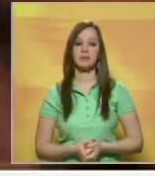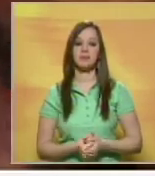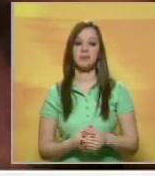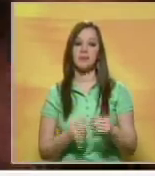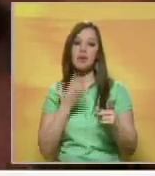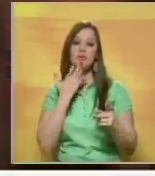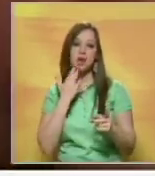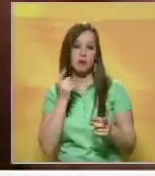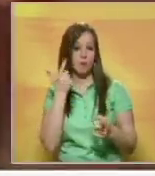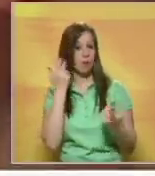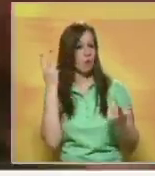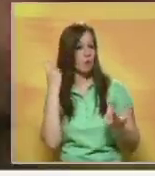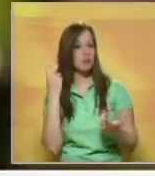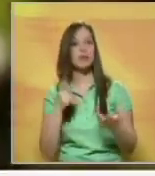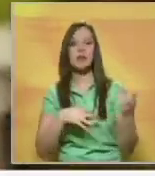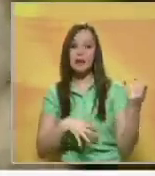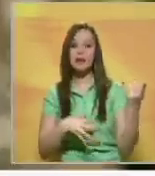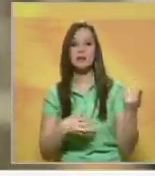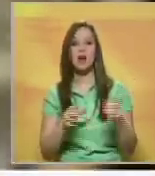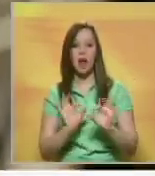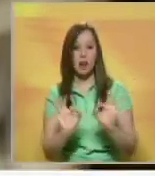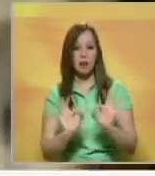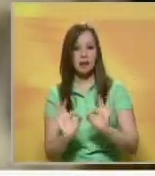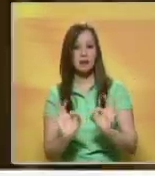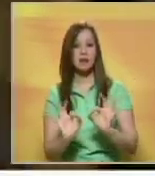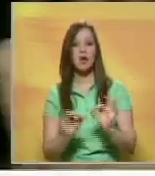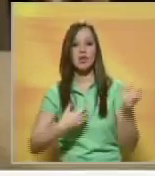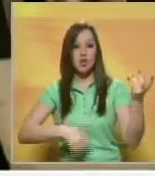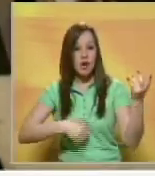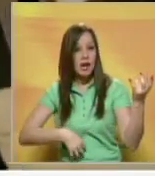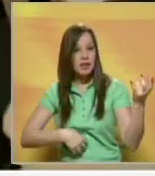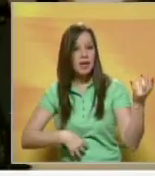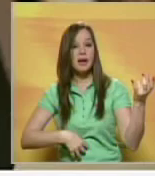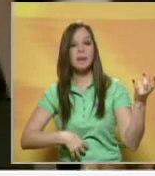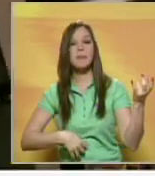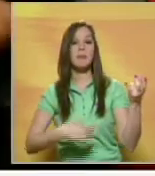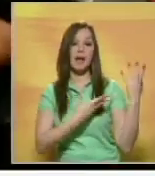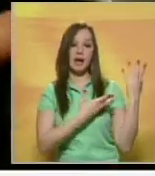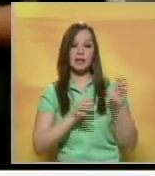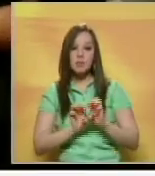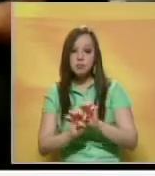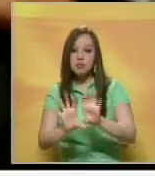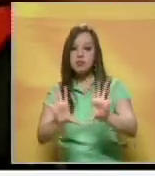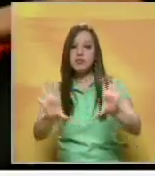Stanice, por ejemplo. Listo. Pues vamos a poner la guitarra. Aquí está el amplificador.